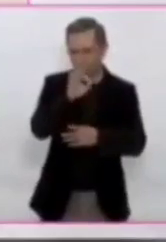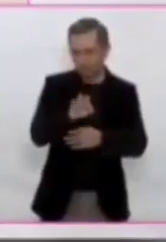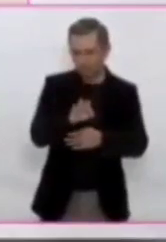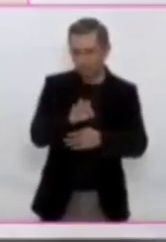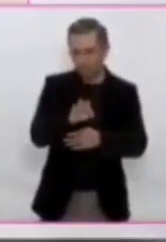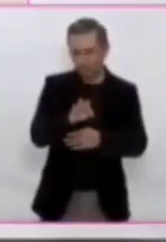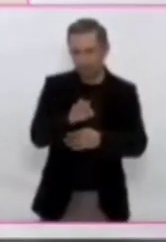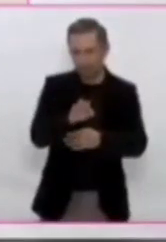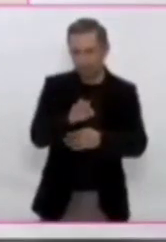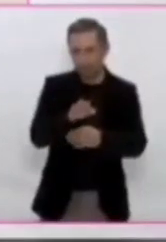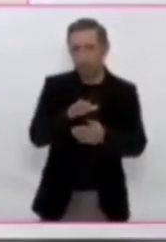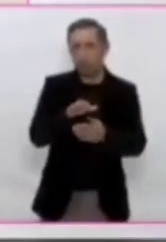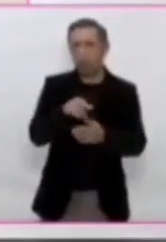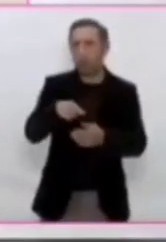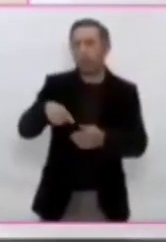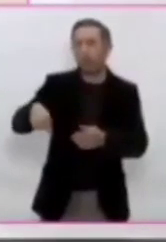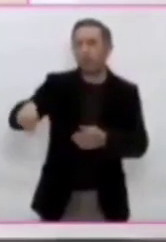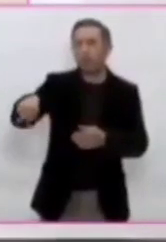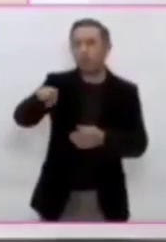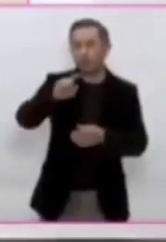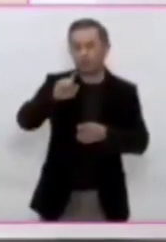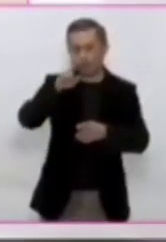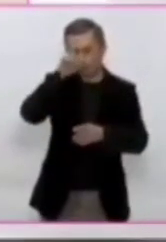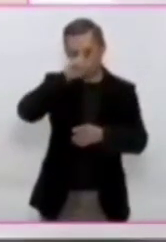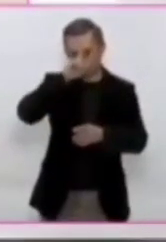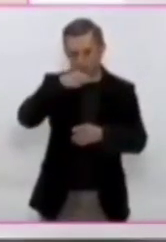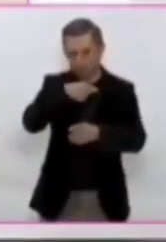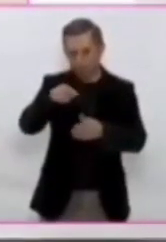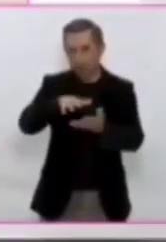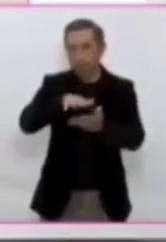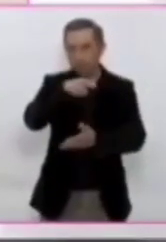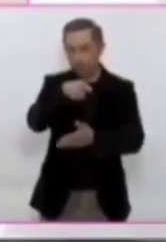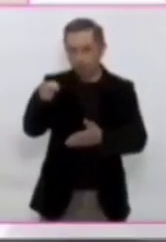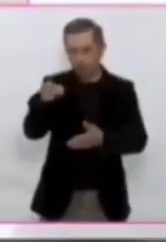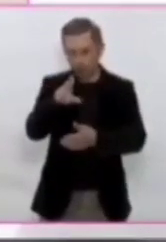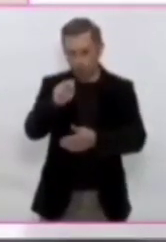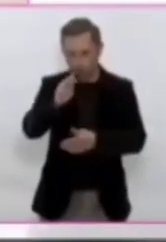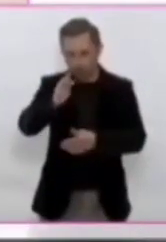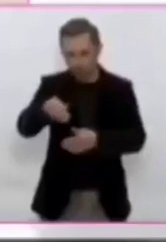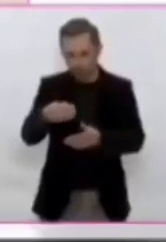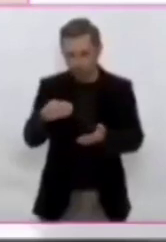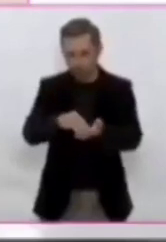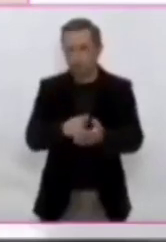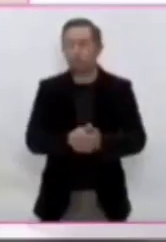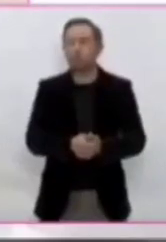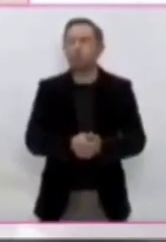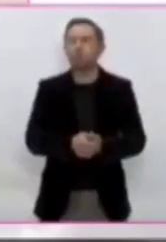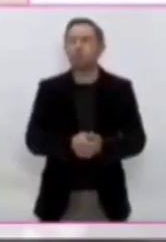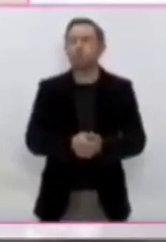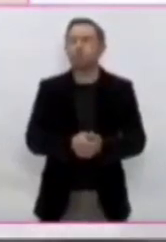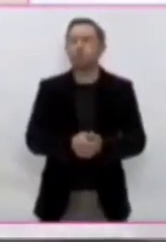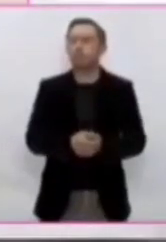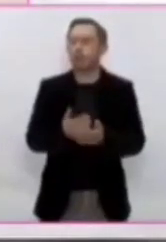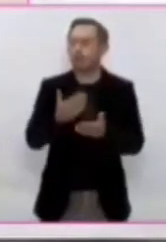acompañado por la mayoría de los consejeros en esta sesión. Le pido también en